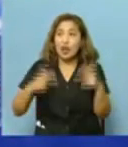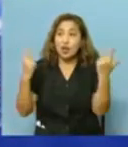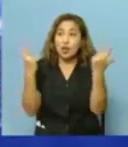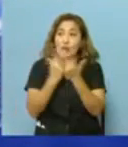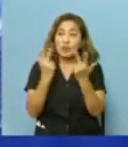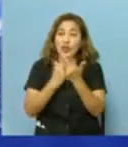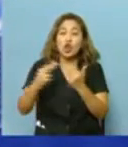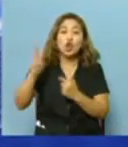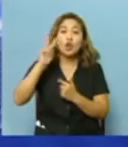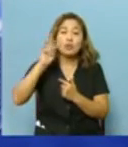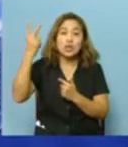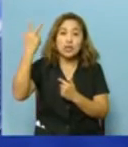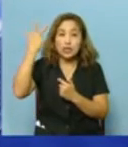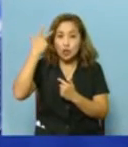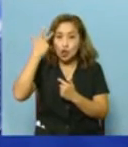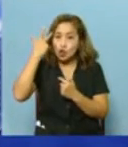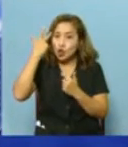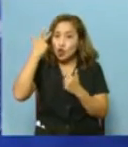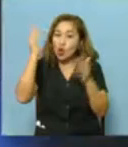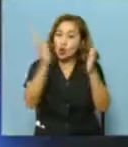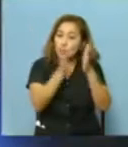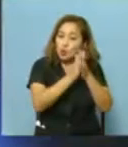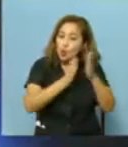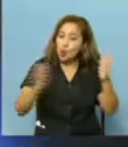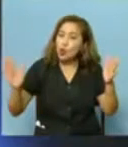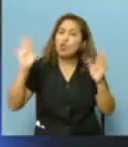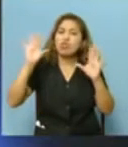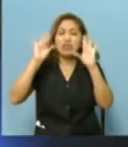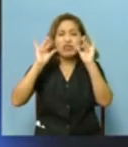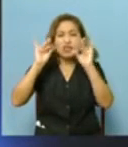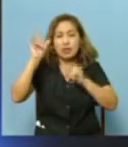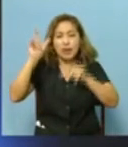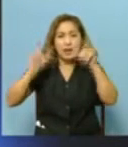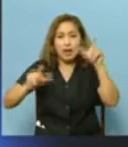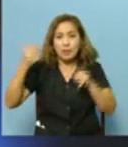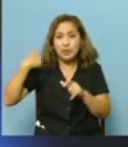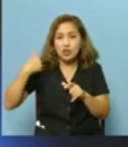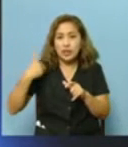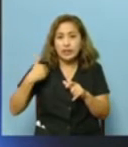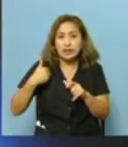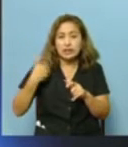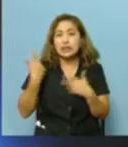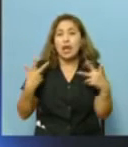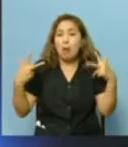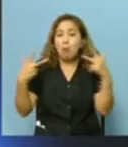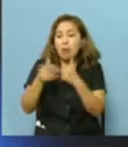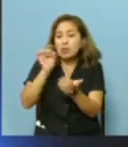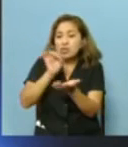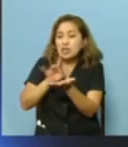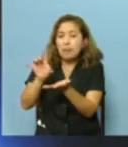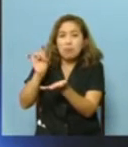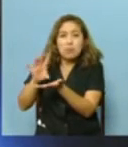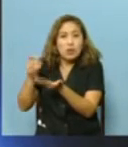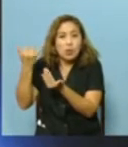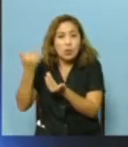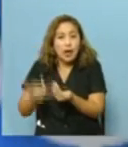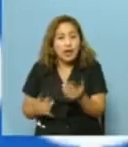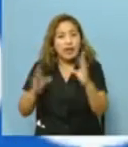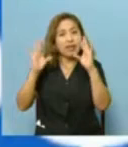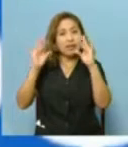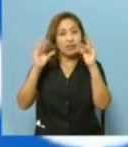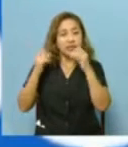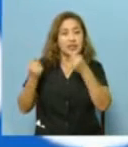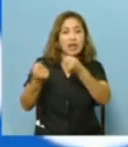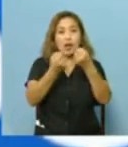que el 2018 fue un año difícil para los argentinos un año de recortes y despidos y un difícil